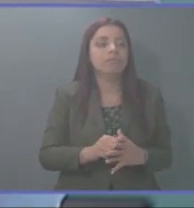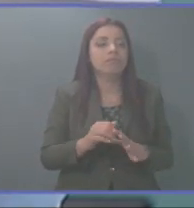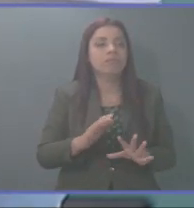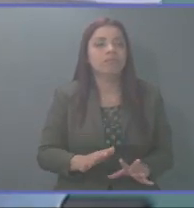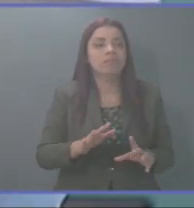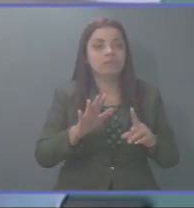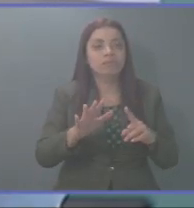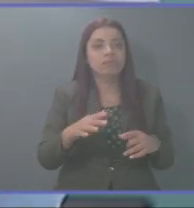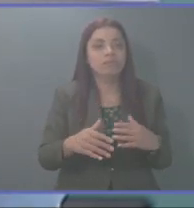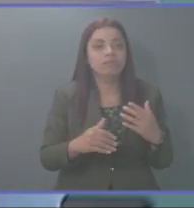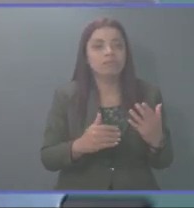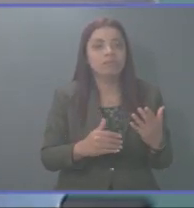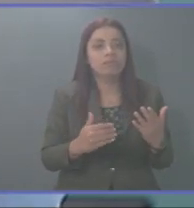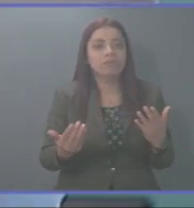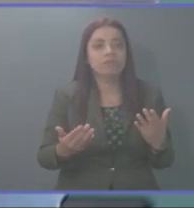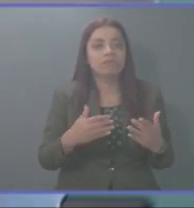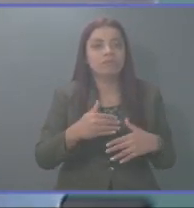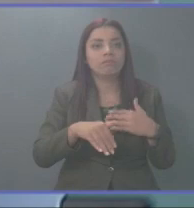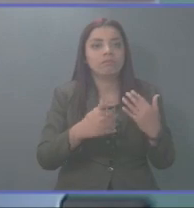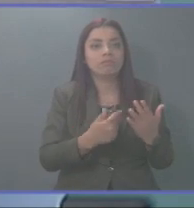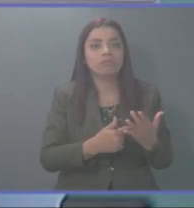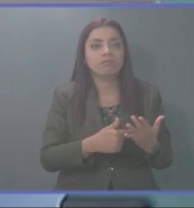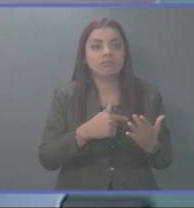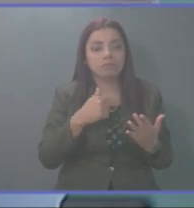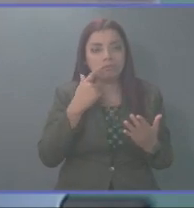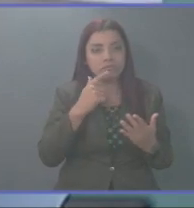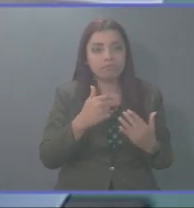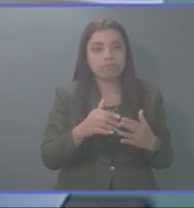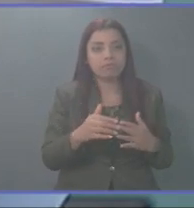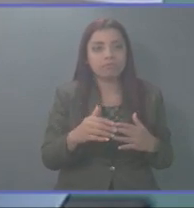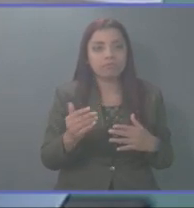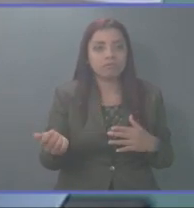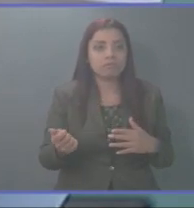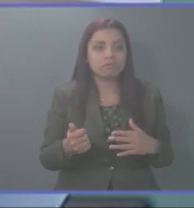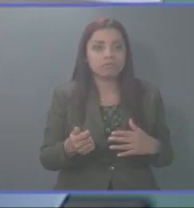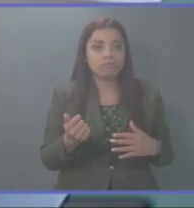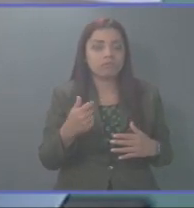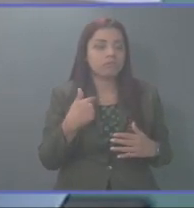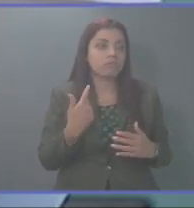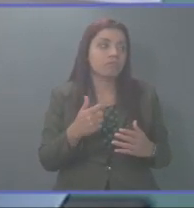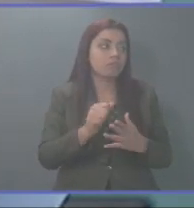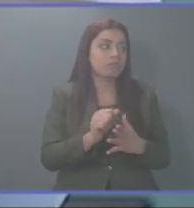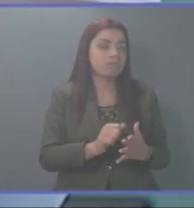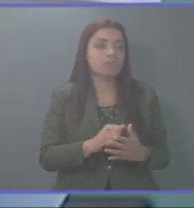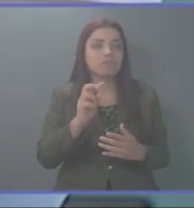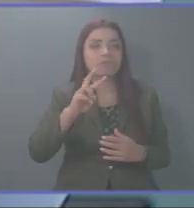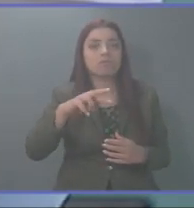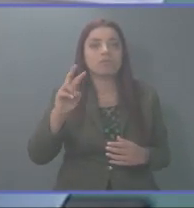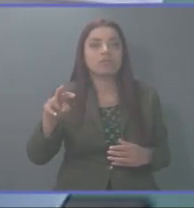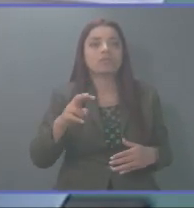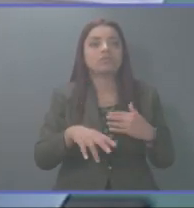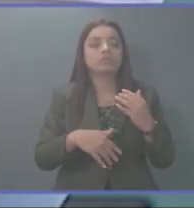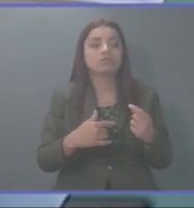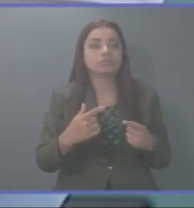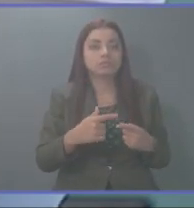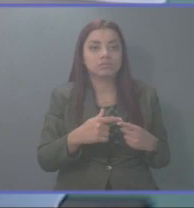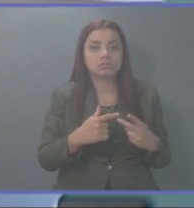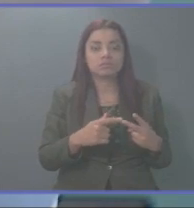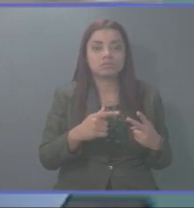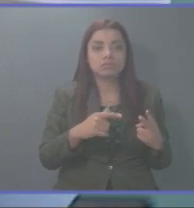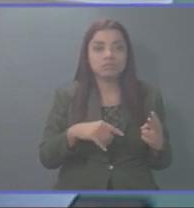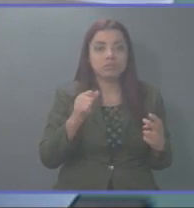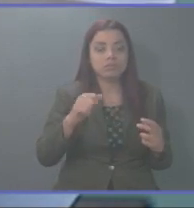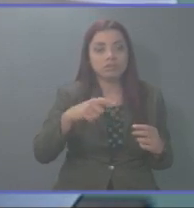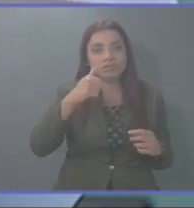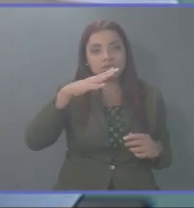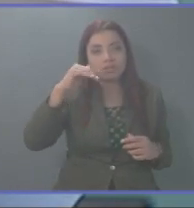16. Refórmase el artículo 22 de la siguiente manera. Artículo 22. Finalizada la identificación de los ciudadanos residentes en el